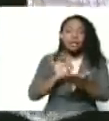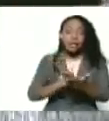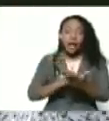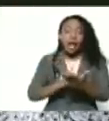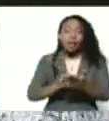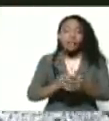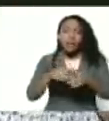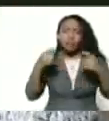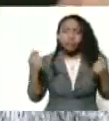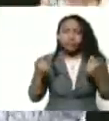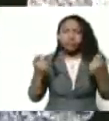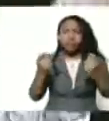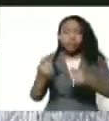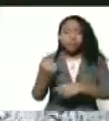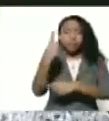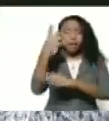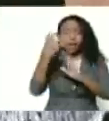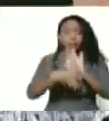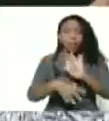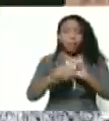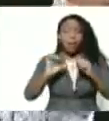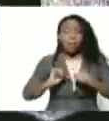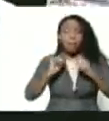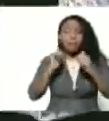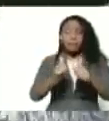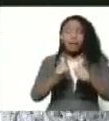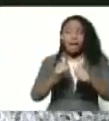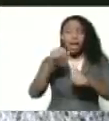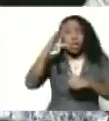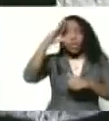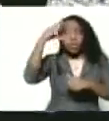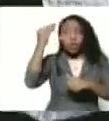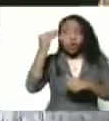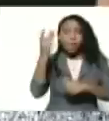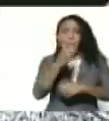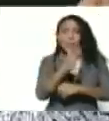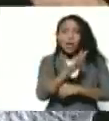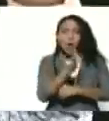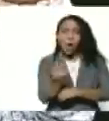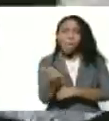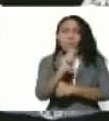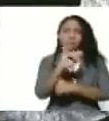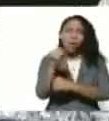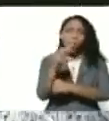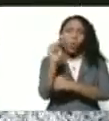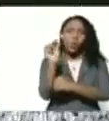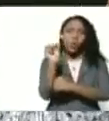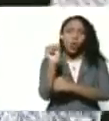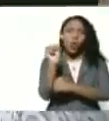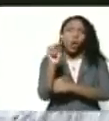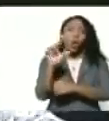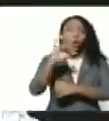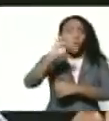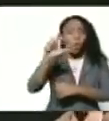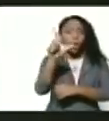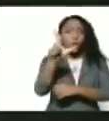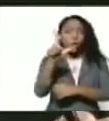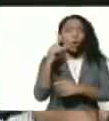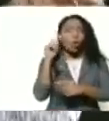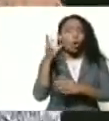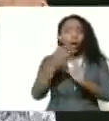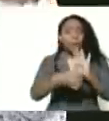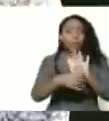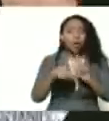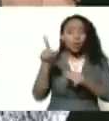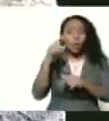de promoción con ese primer capítulo para arrancar, Dios mediante, en el mes de julio con los 9 capítulos que están rodándose en este